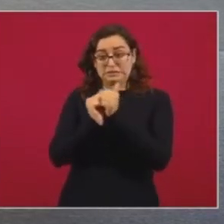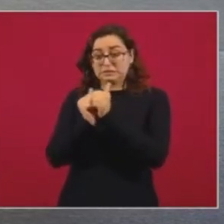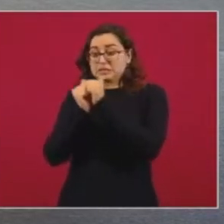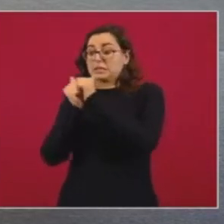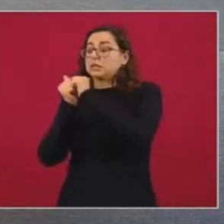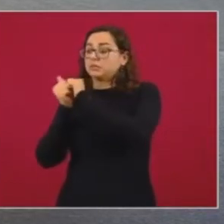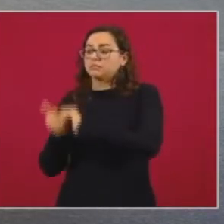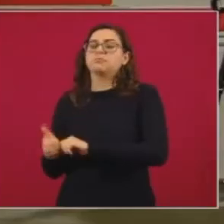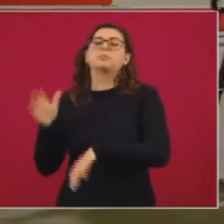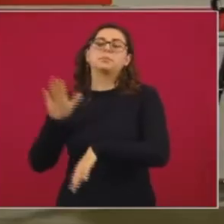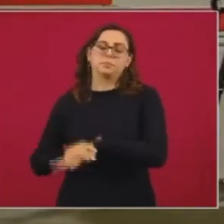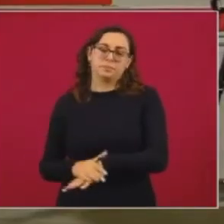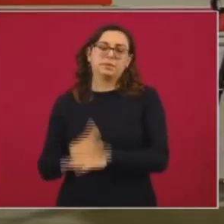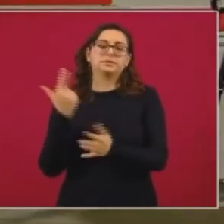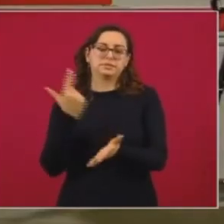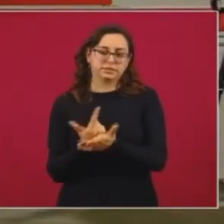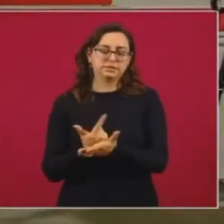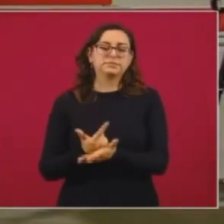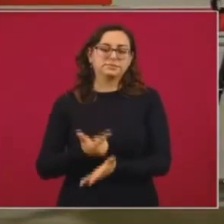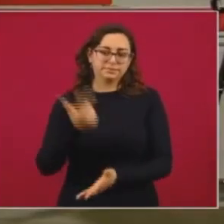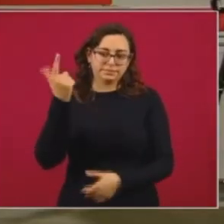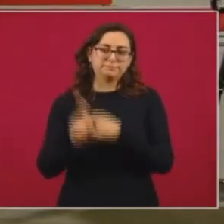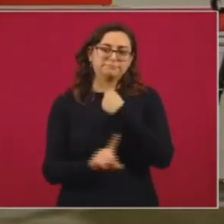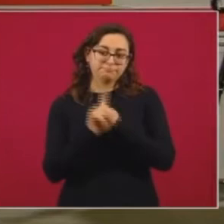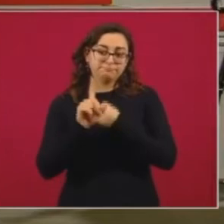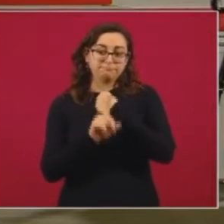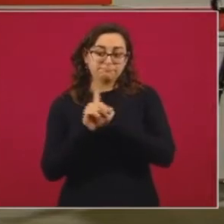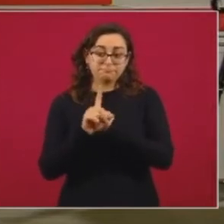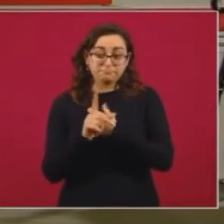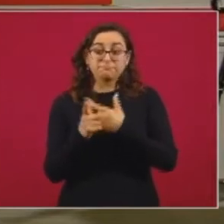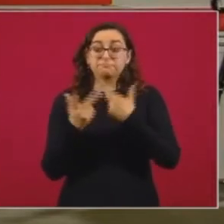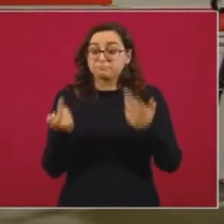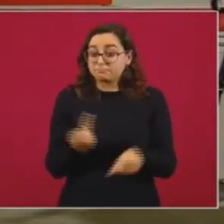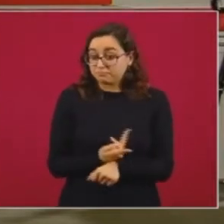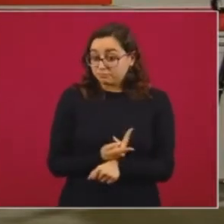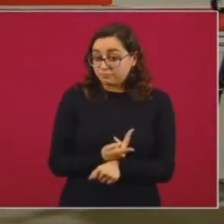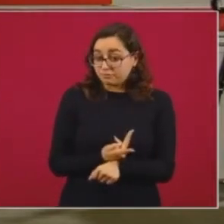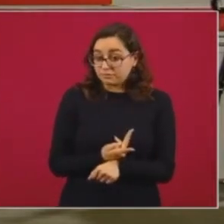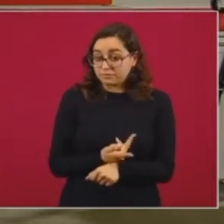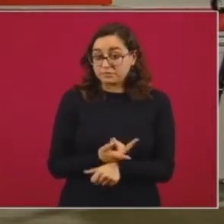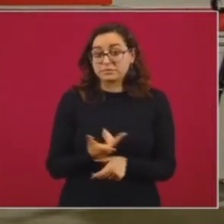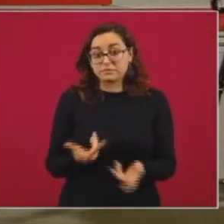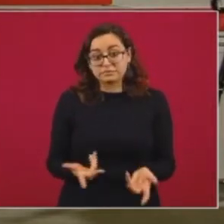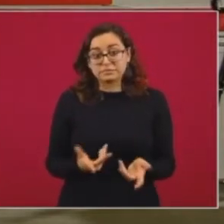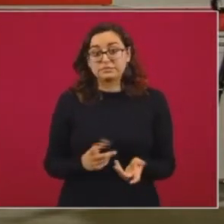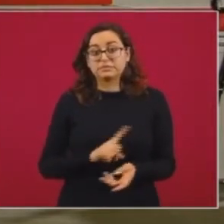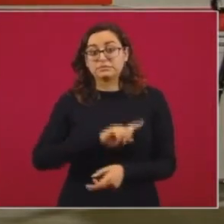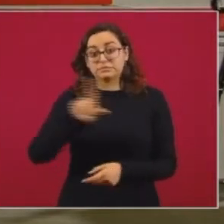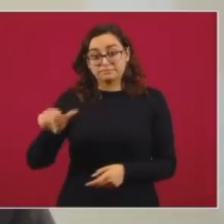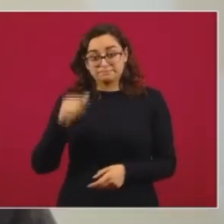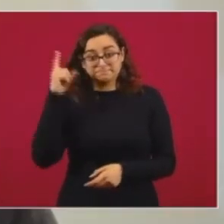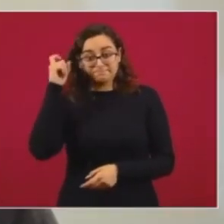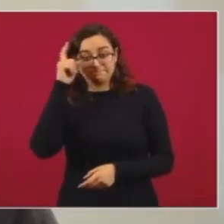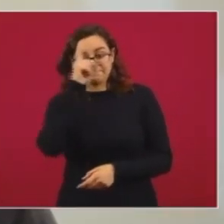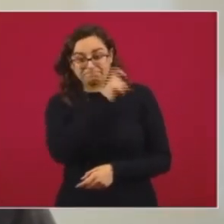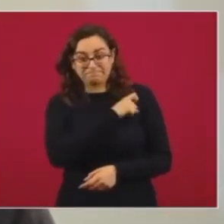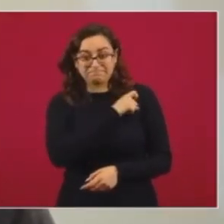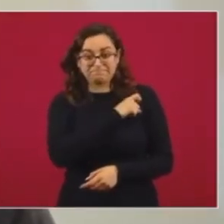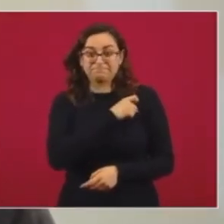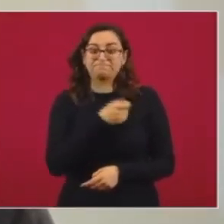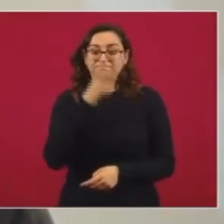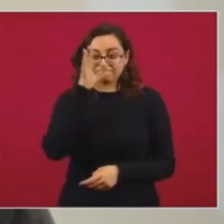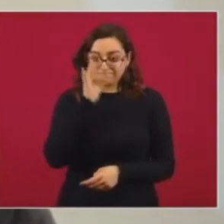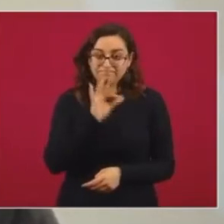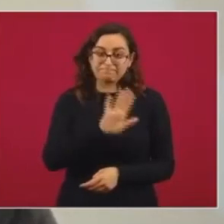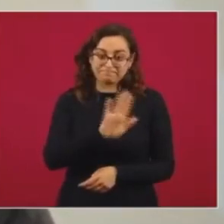en donde puede venir entonces la gravedad del problema, y es donde pueden venir las complicaciones y producto de estas complicaciones